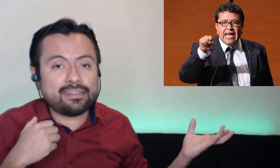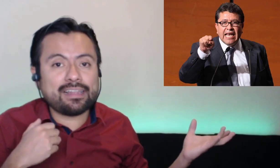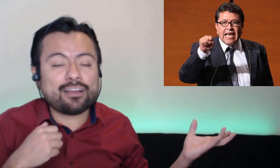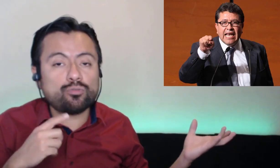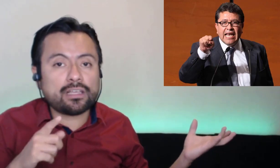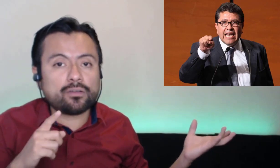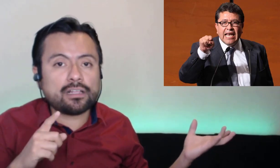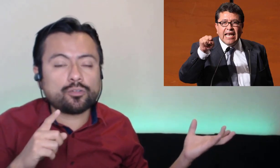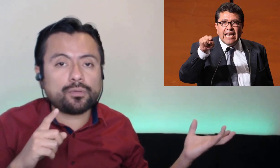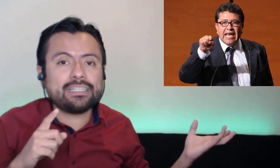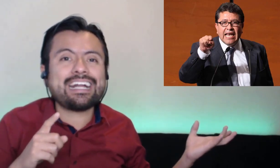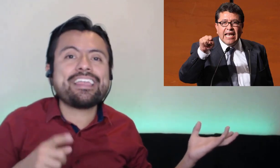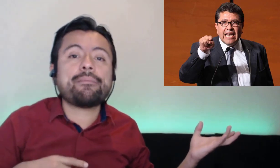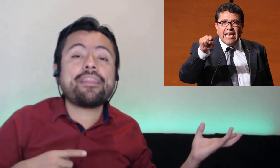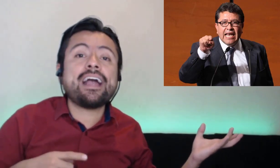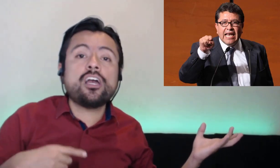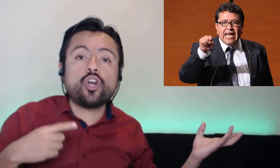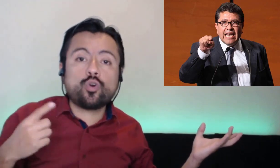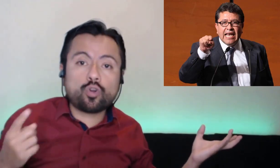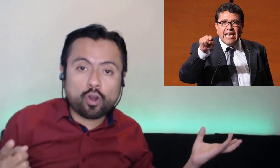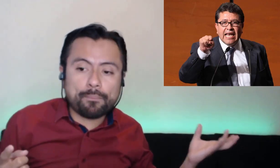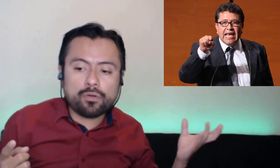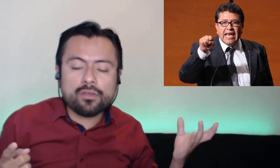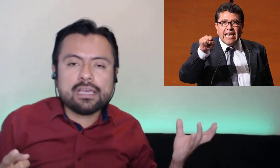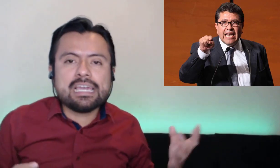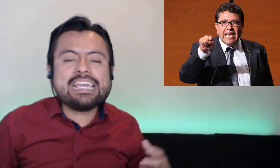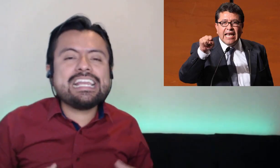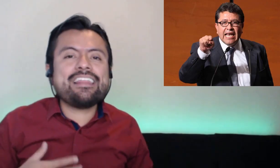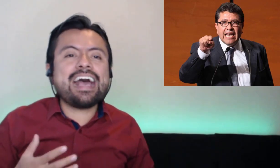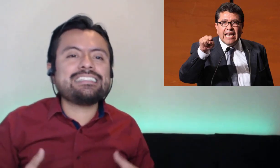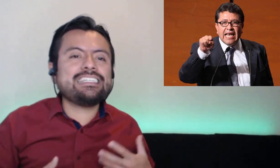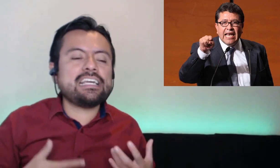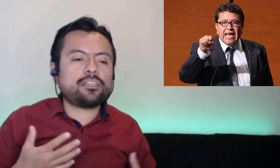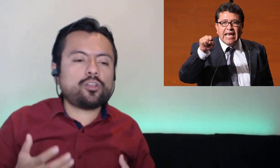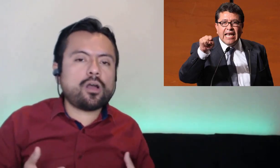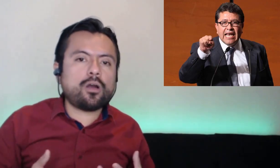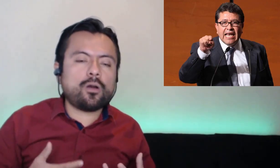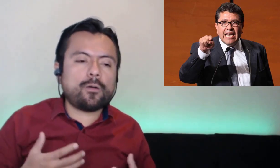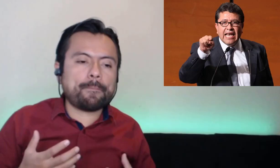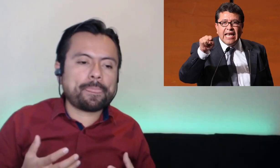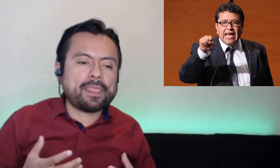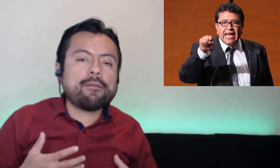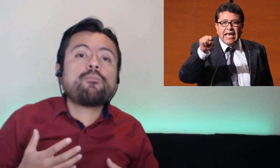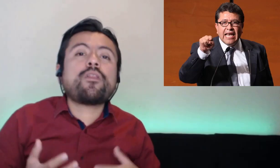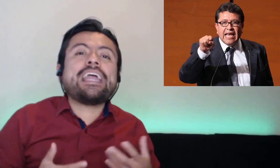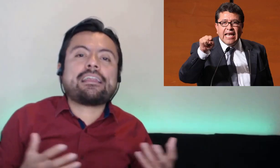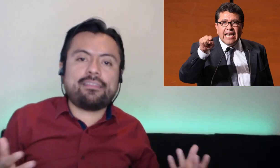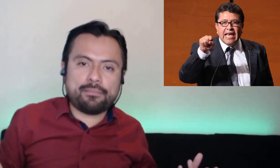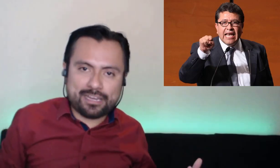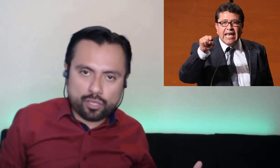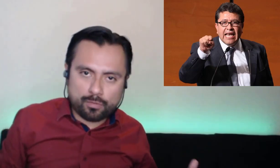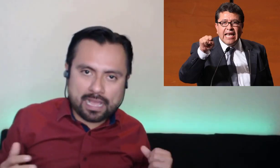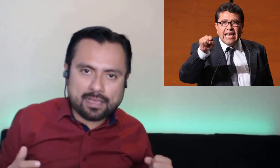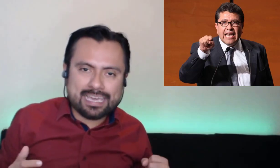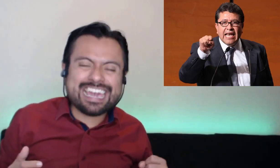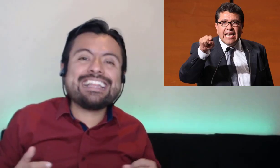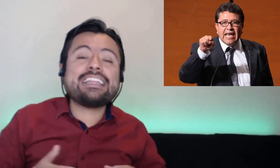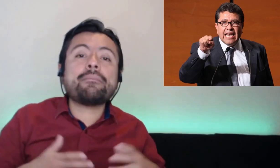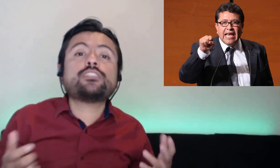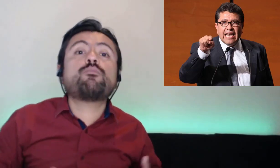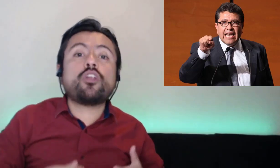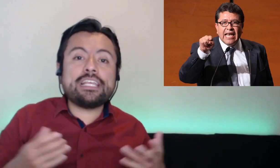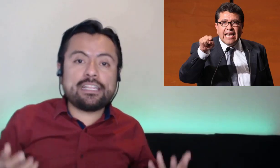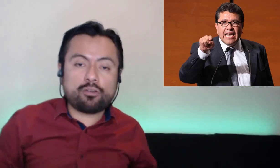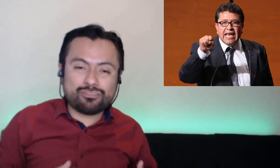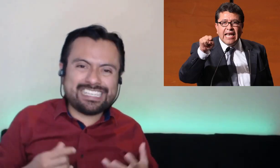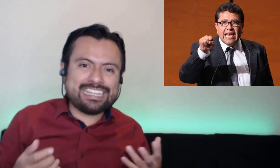presidente de la junta de coordinación política llamada jucopo y le da cierto poder de maniobra en